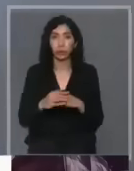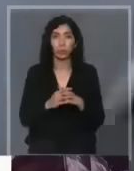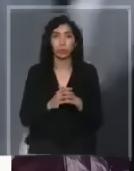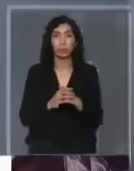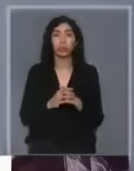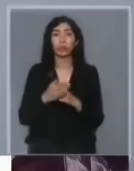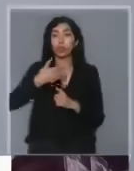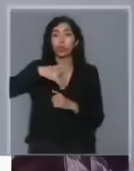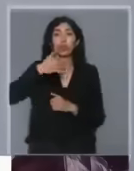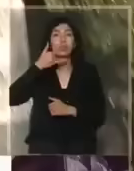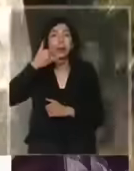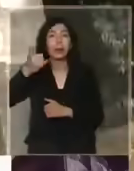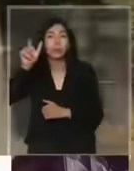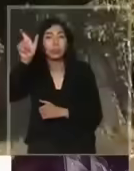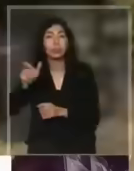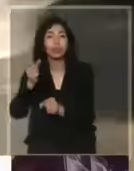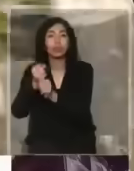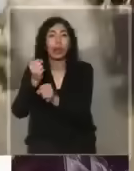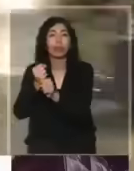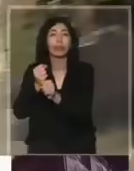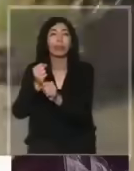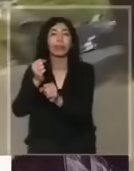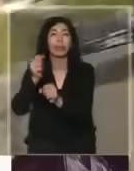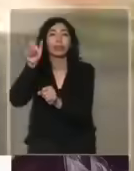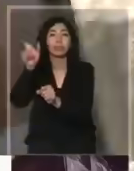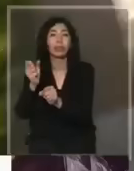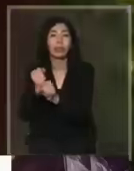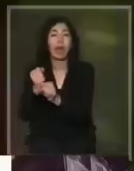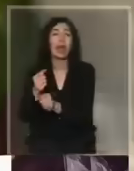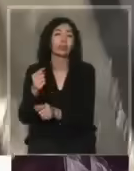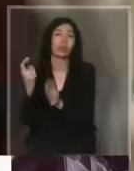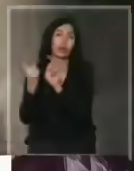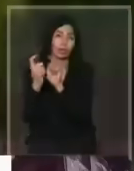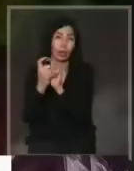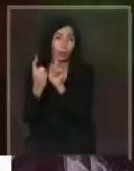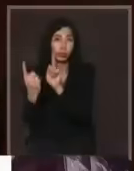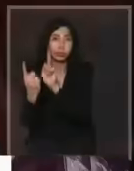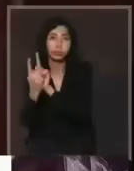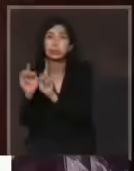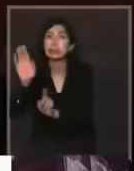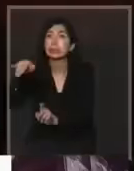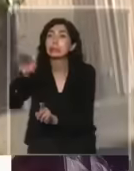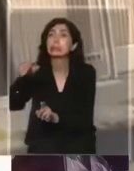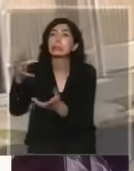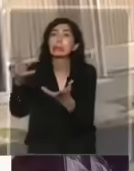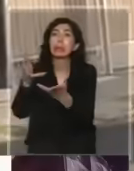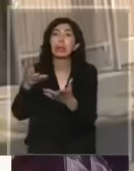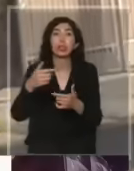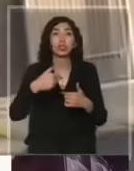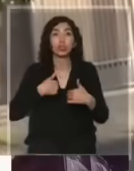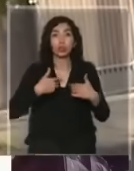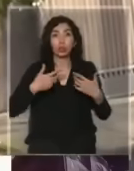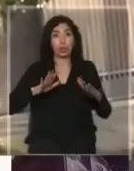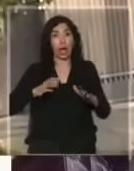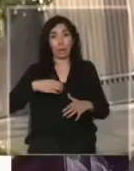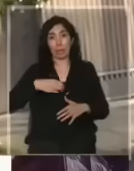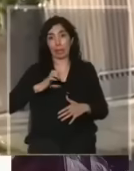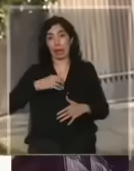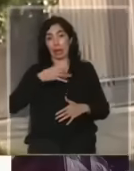los trabajadores del hotel. De contarnos qué pasó esa noche, ¿qué le pudiste decir? Claro, que ya vio todo lo que yo aclaré,